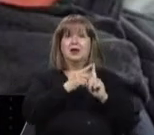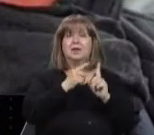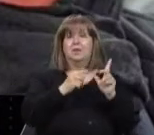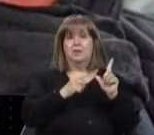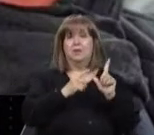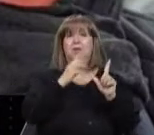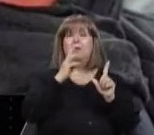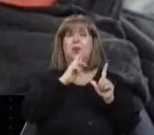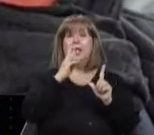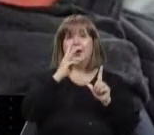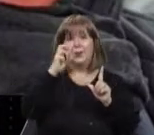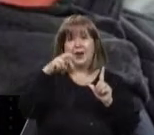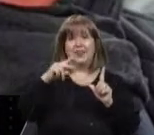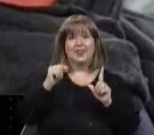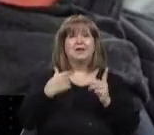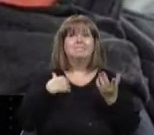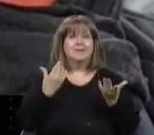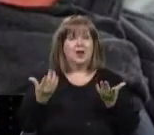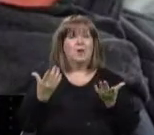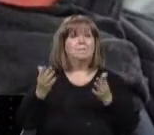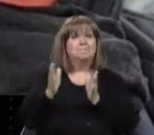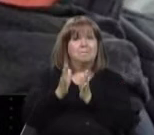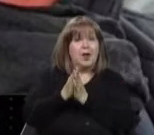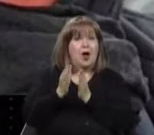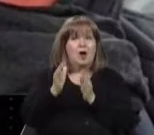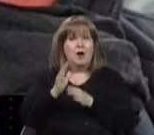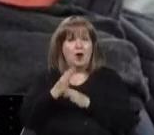es que mantuvieron esta relación.